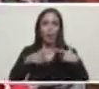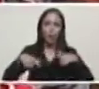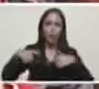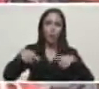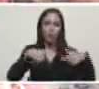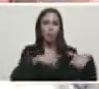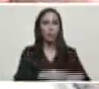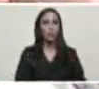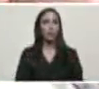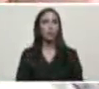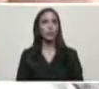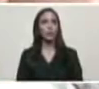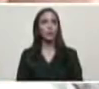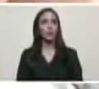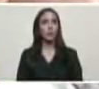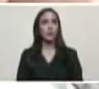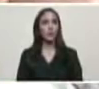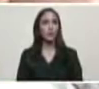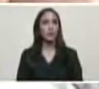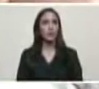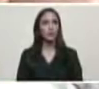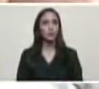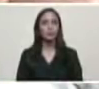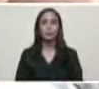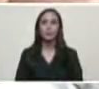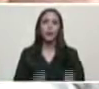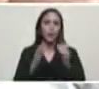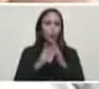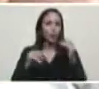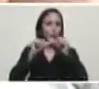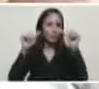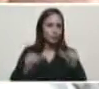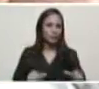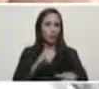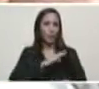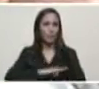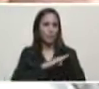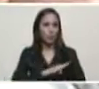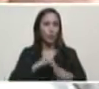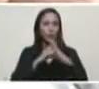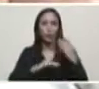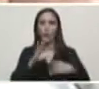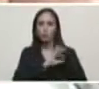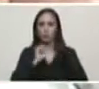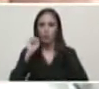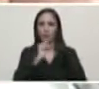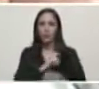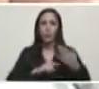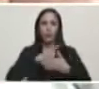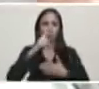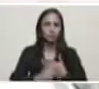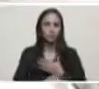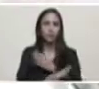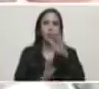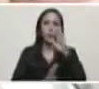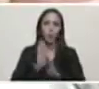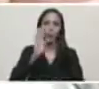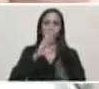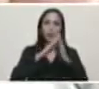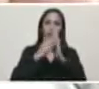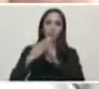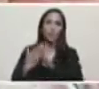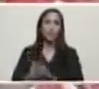misión vivienda Venezuela a través de la integración de todo el sistema de misiones socialistas para fortalecer el plan de desarrollo